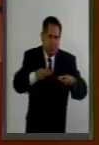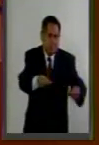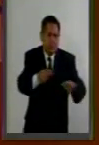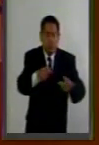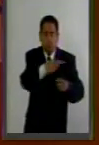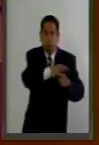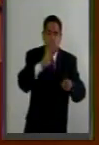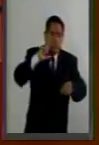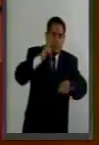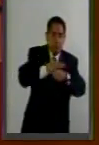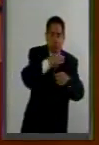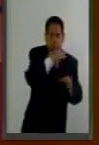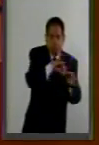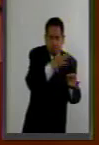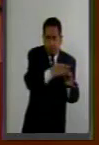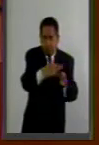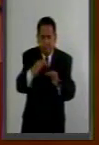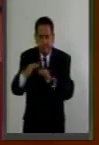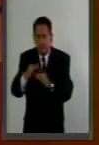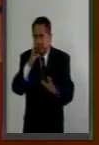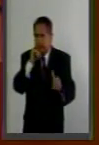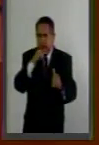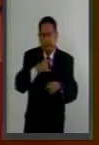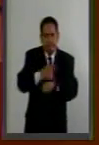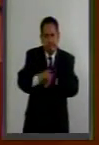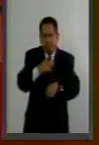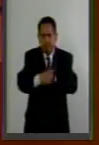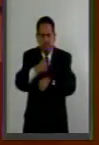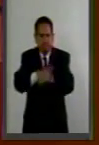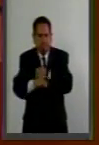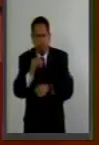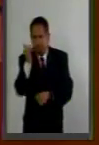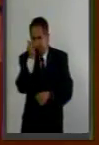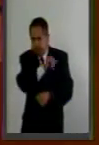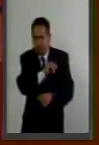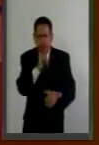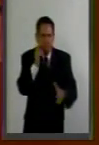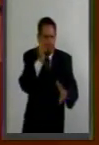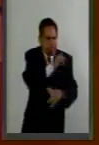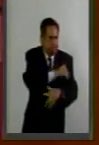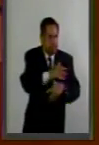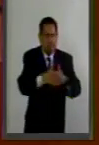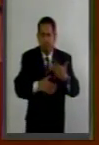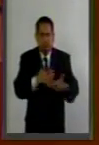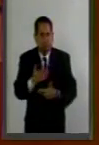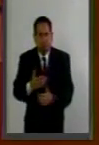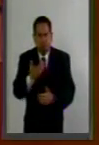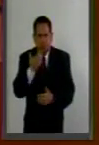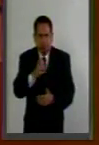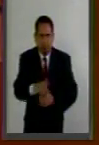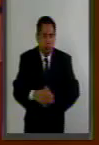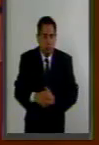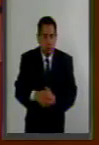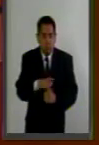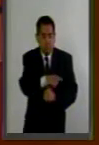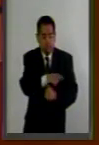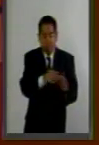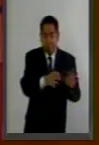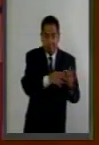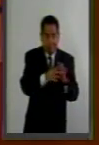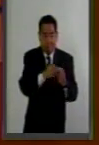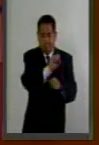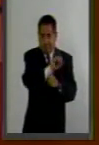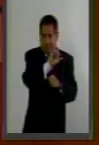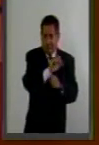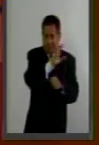muchas dificultades su labor de defensa de nuestra Constitución. La estrecha relación existente entre la